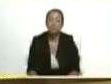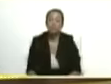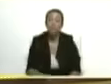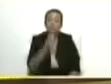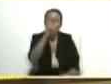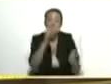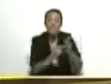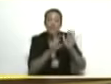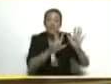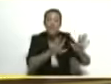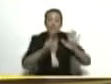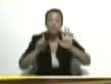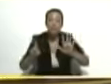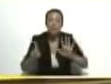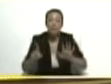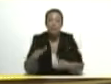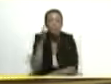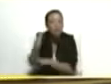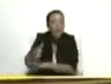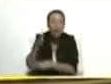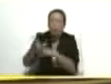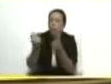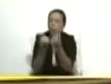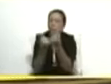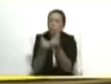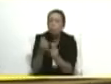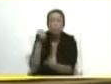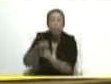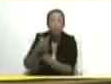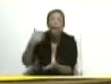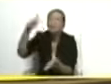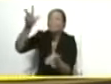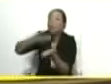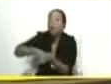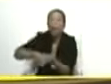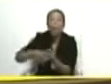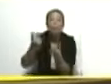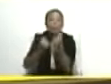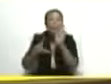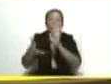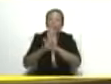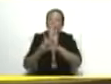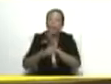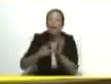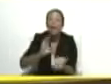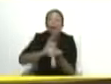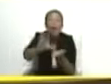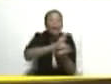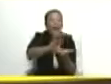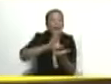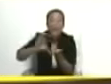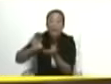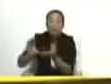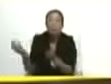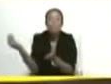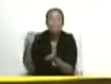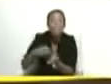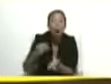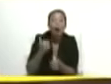Se empeñaron en destruir la economía, no aprobaron el presupuesto de la nación, no aprobaron los créditos